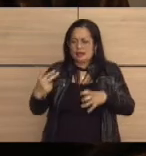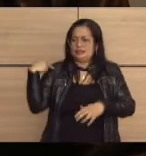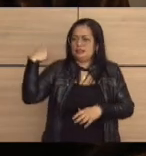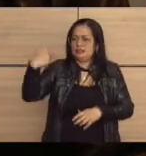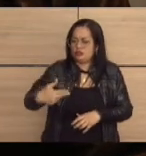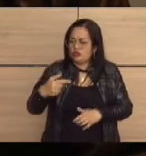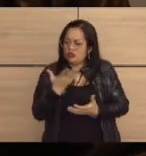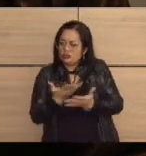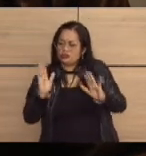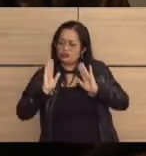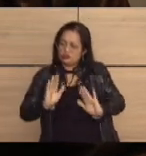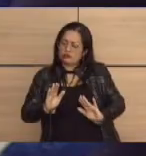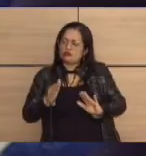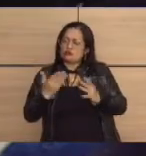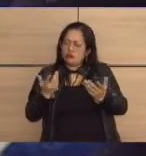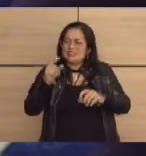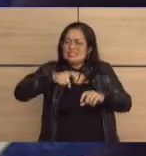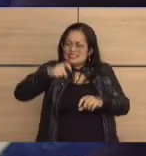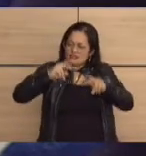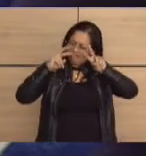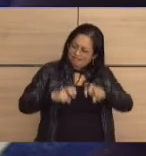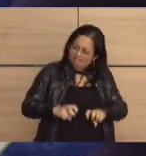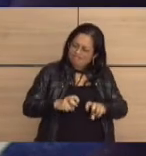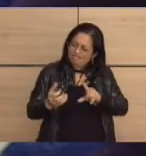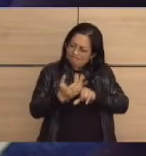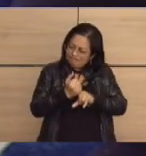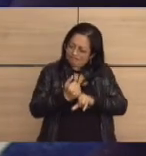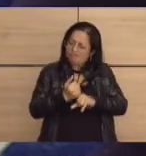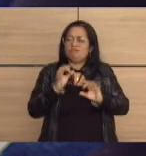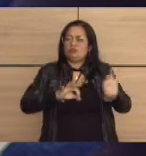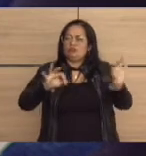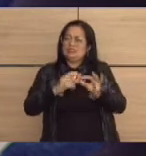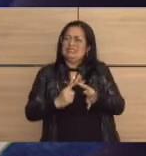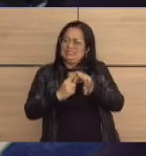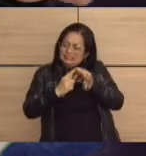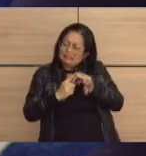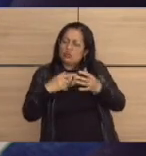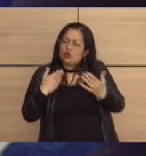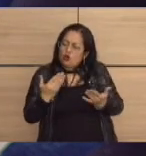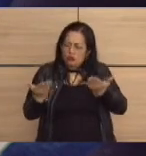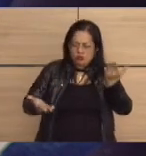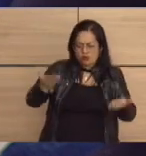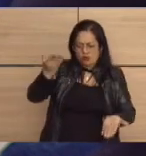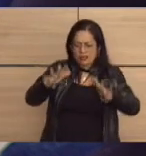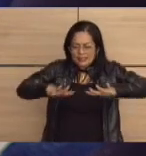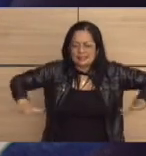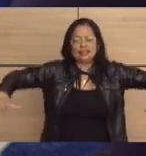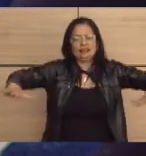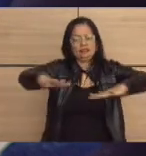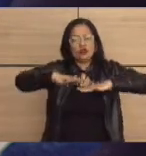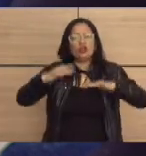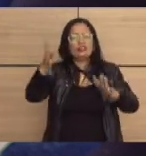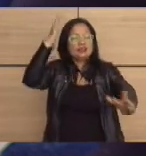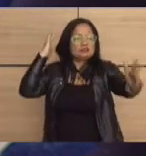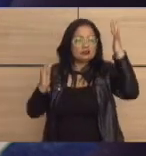ese relato, porque se necesitaba sutileza y se necesitaba complejidad y se necesitaba mirar la complejidad del territorio, la complejidad de la